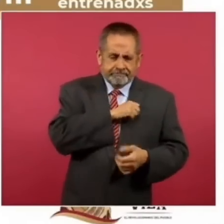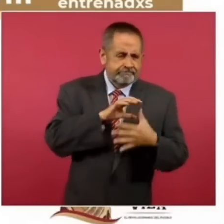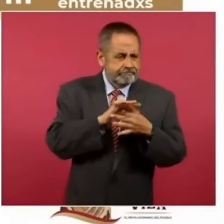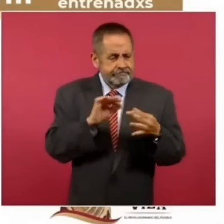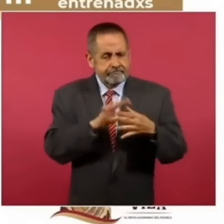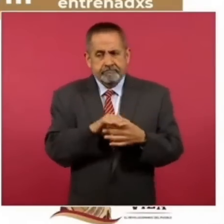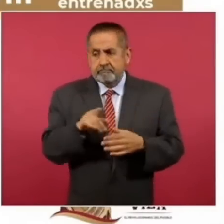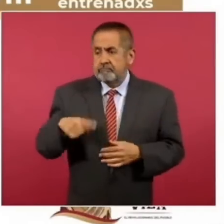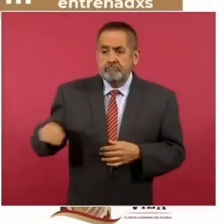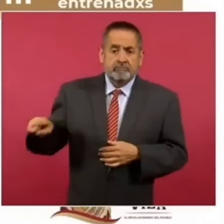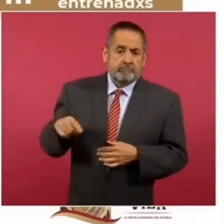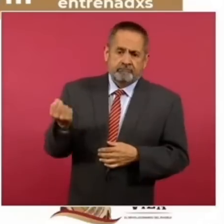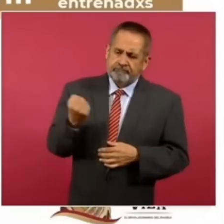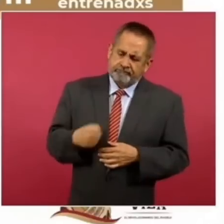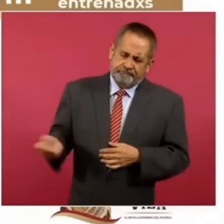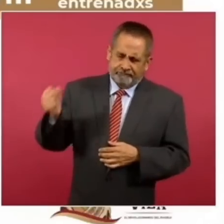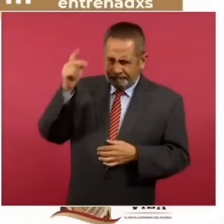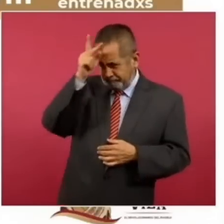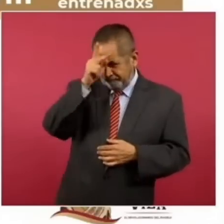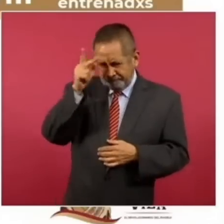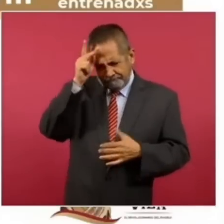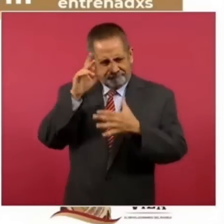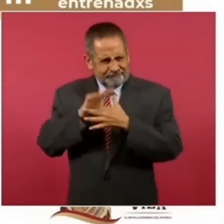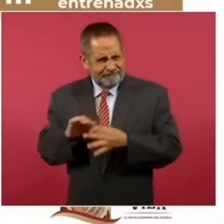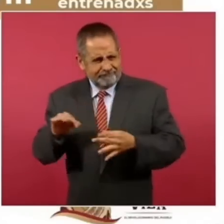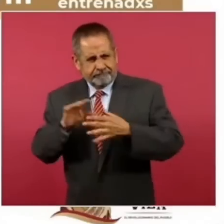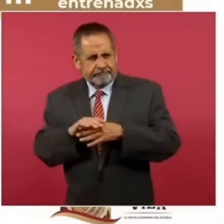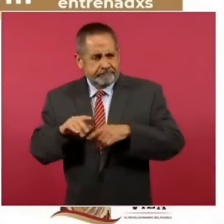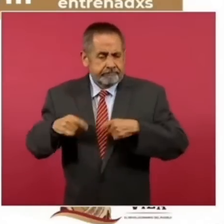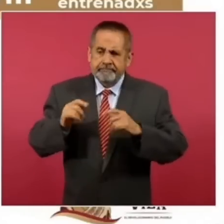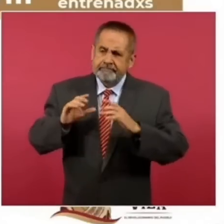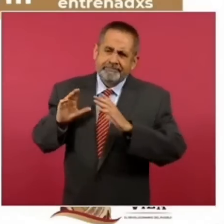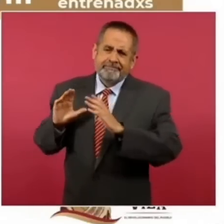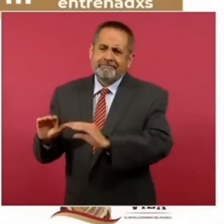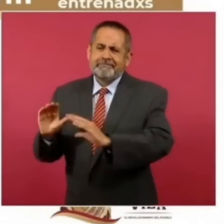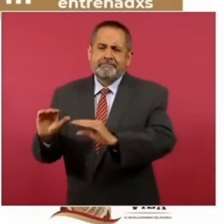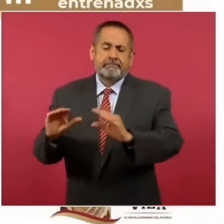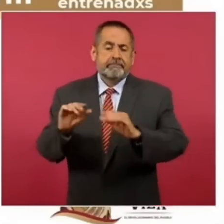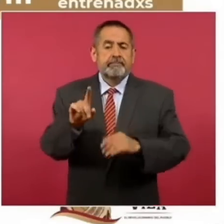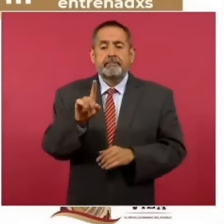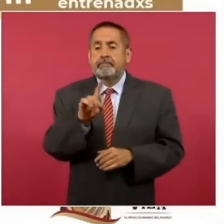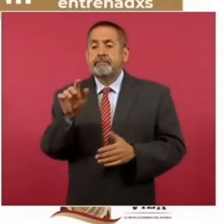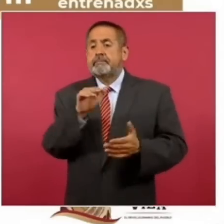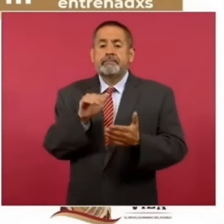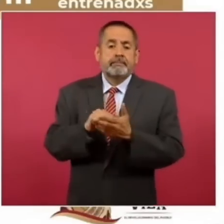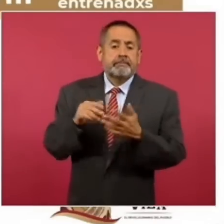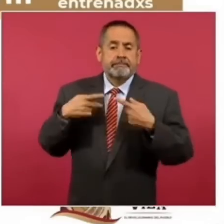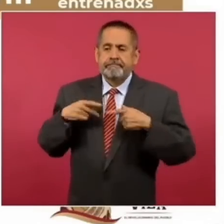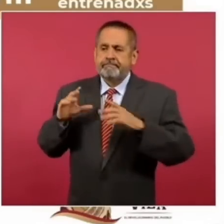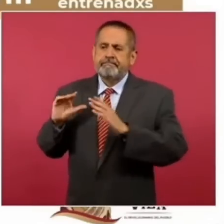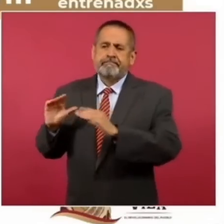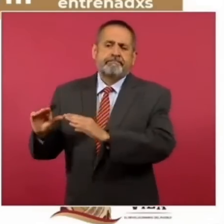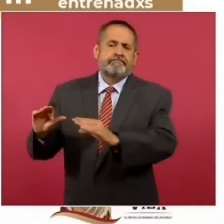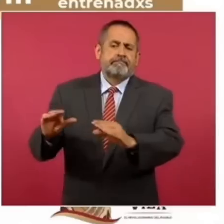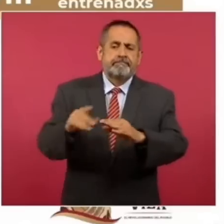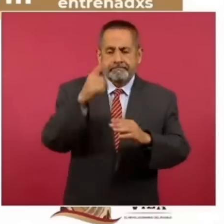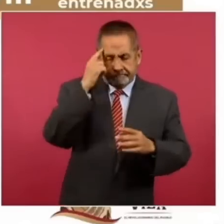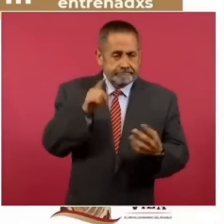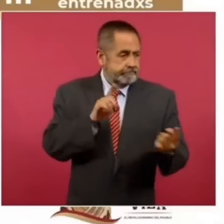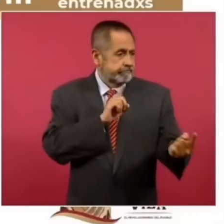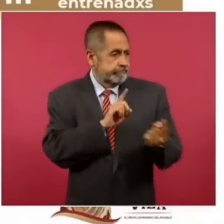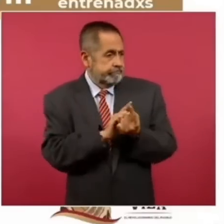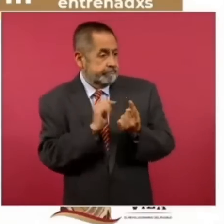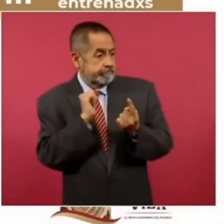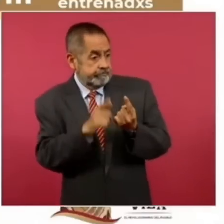por lo talentosos que son, talentosas, ha entrenado a más de 100,000 profesionales de la salud en el primer nivel de atención para